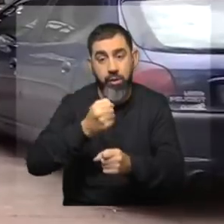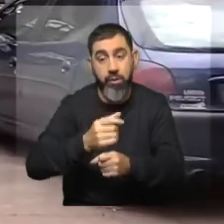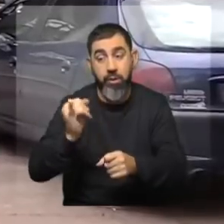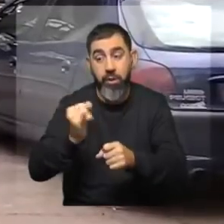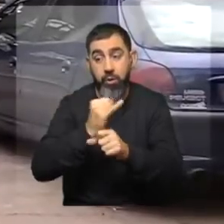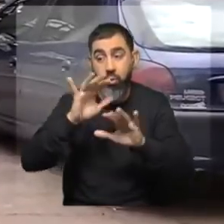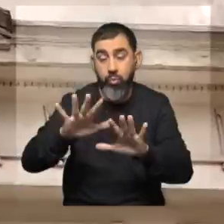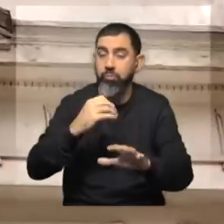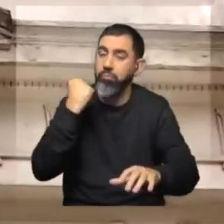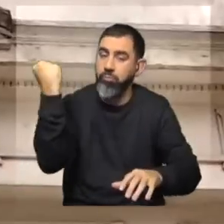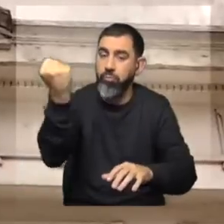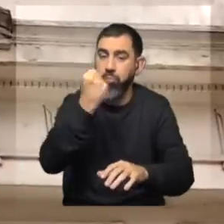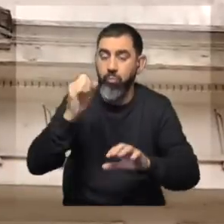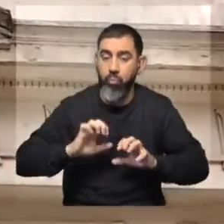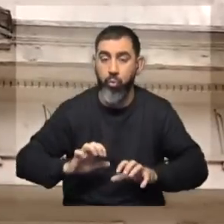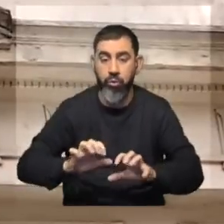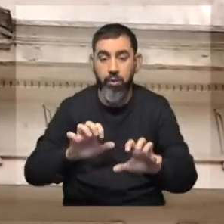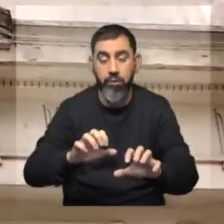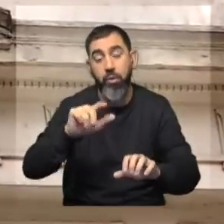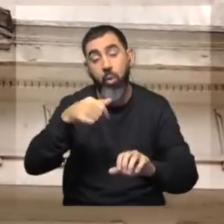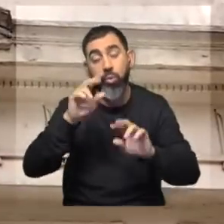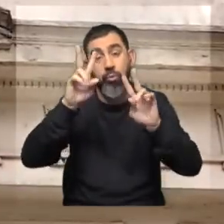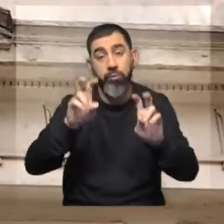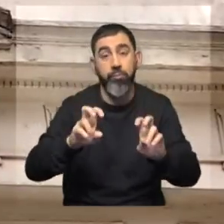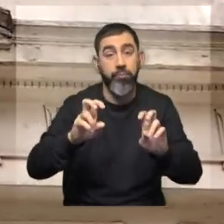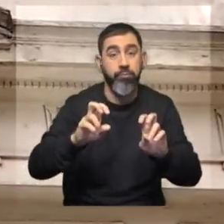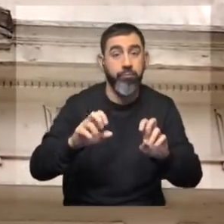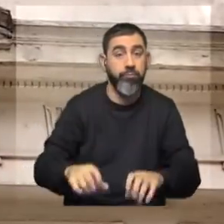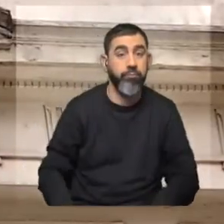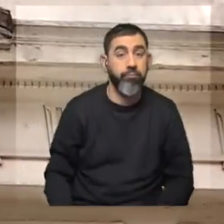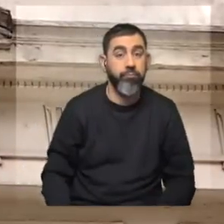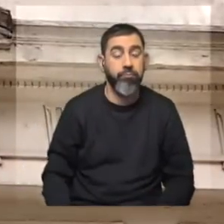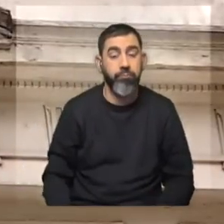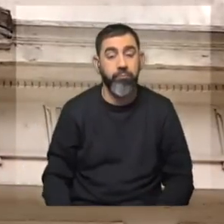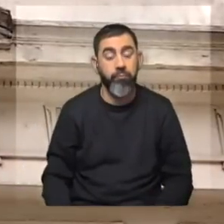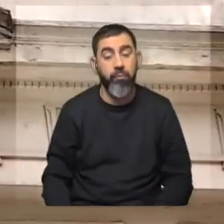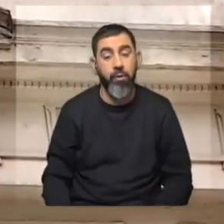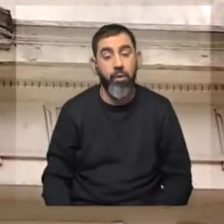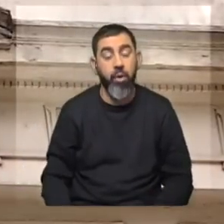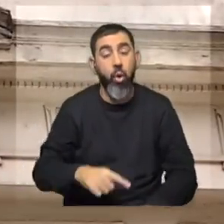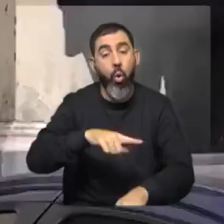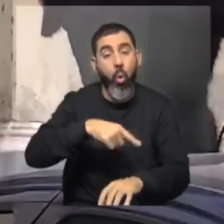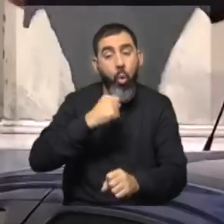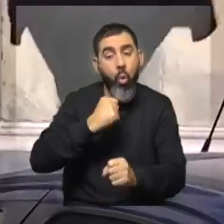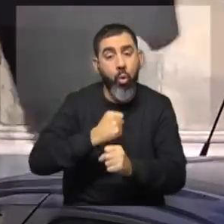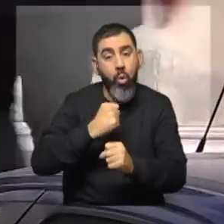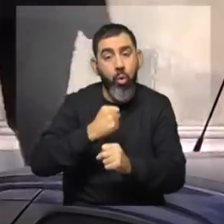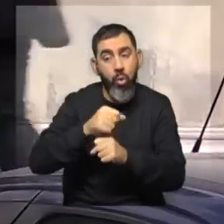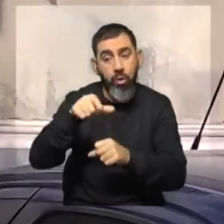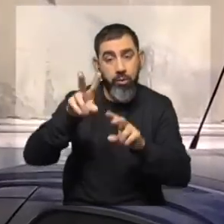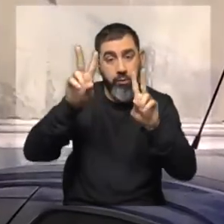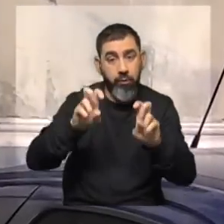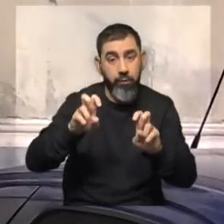como está bien importante hay Otro aspecto y es la la recarga en relación a la demanda para el hospital bilar de voz